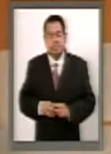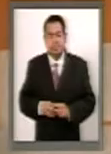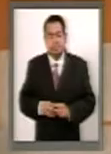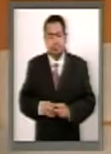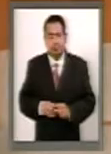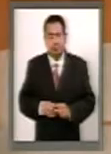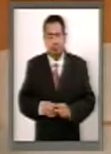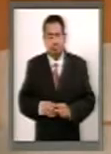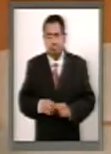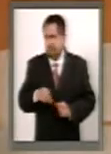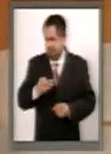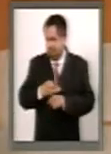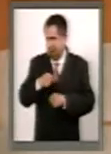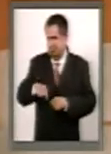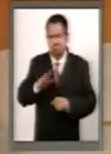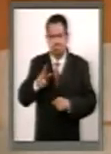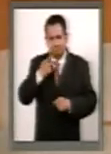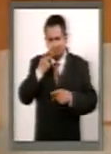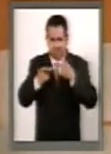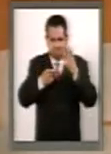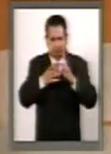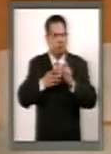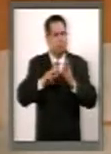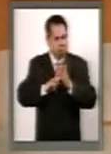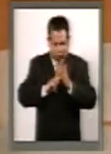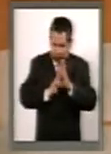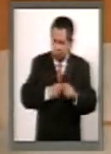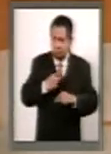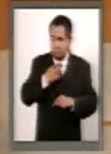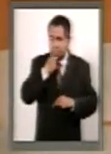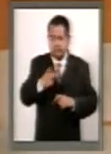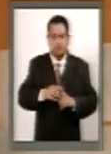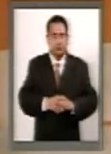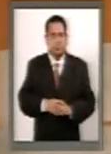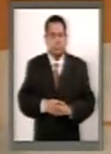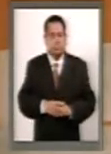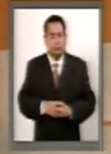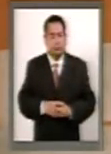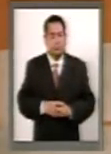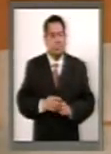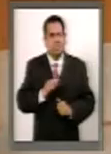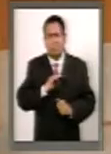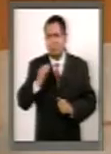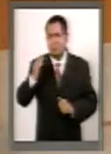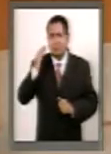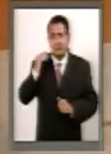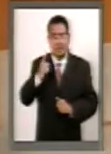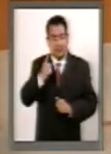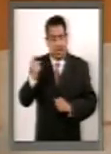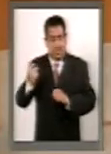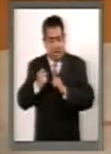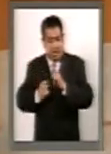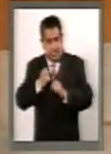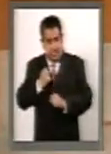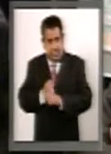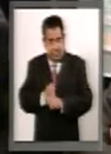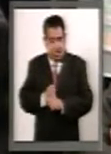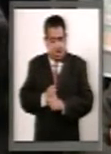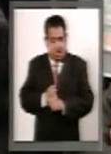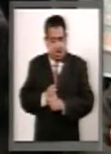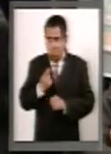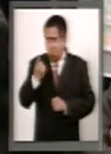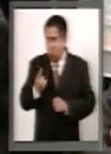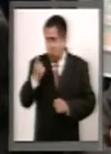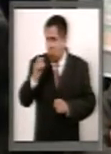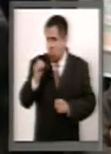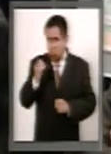1917. Se ha dicho aquí, pero vale reiterarlo. Hace casi 100 años, un